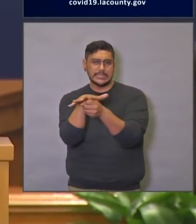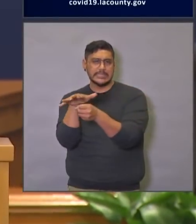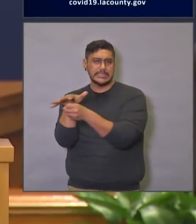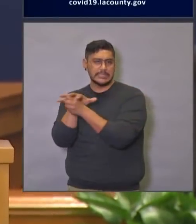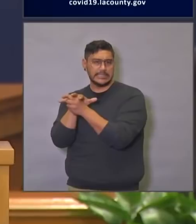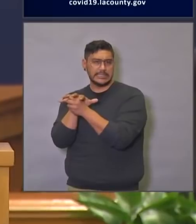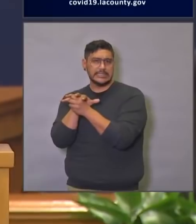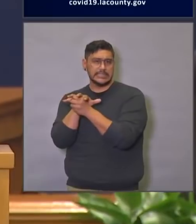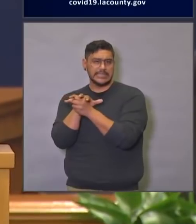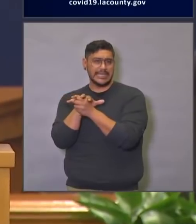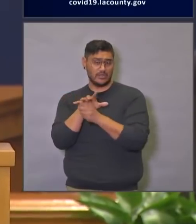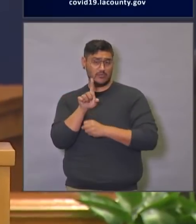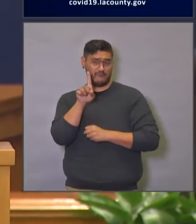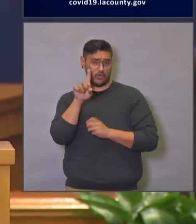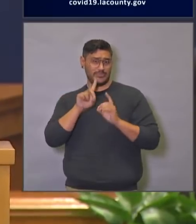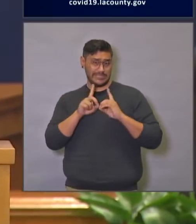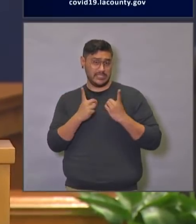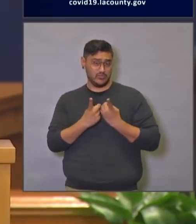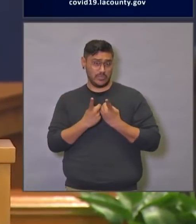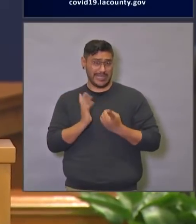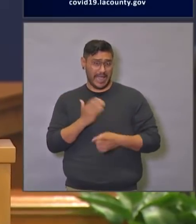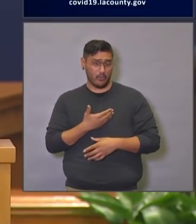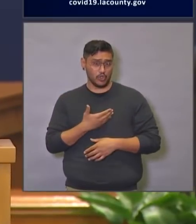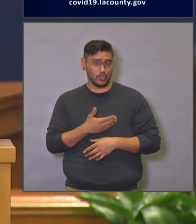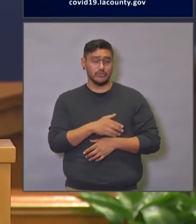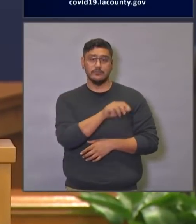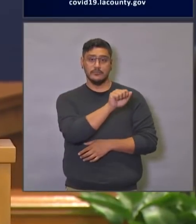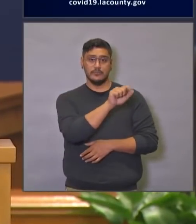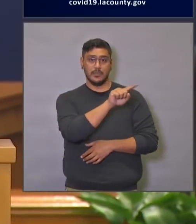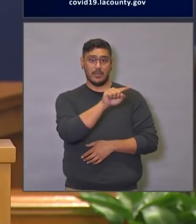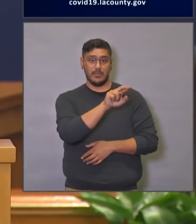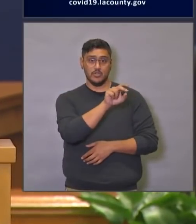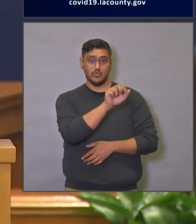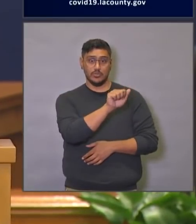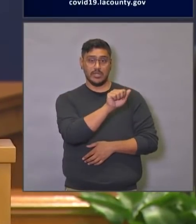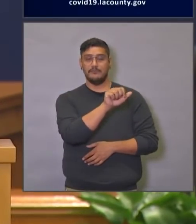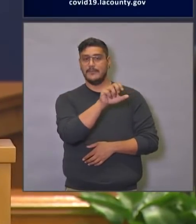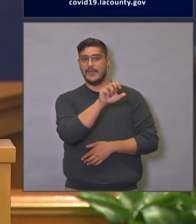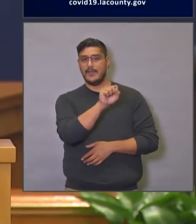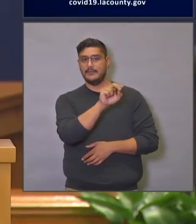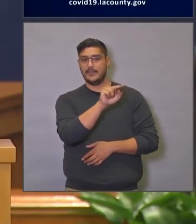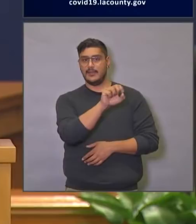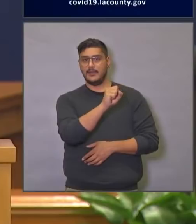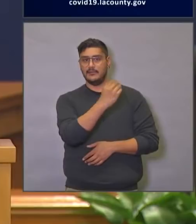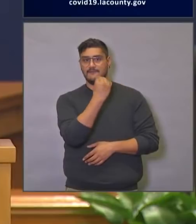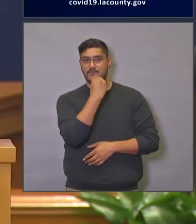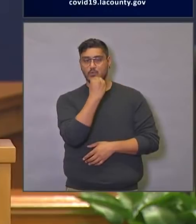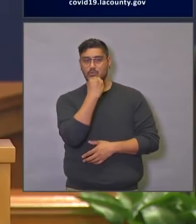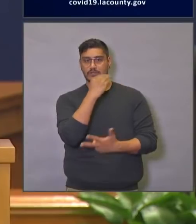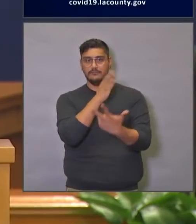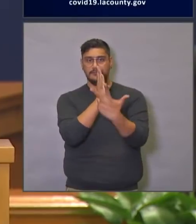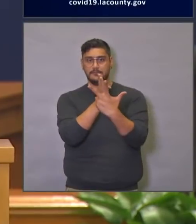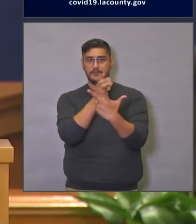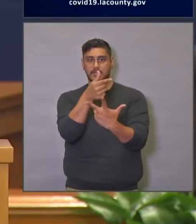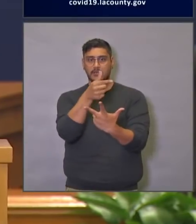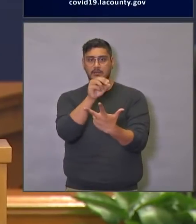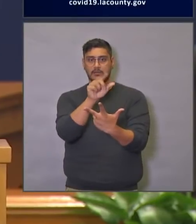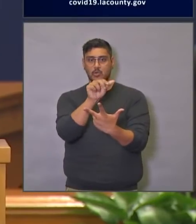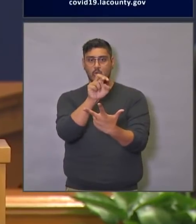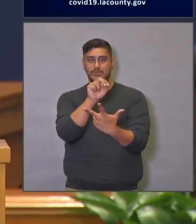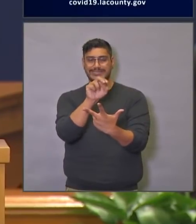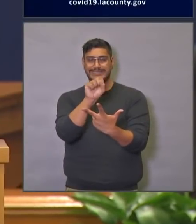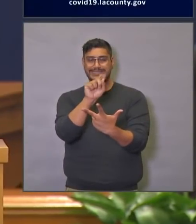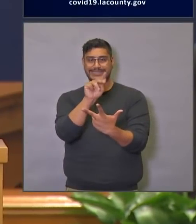distrito 1, en mi distrito. En Azusa, S&S Food, Golden State Foods in City of